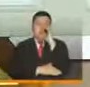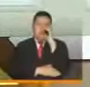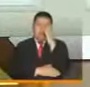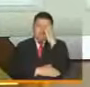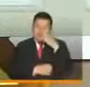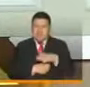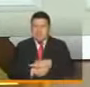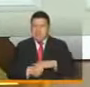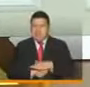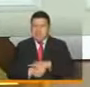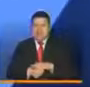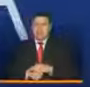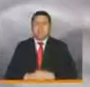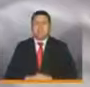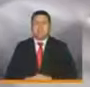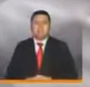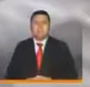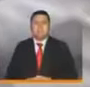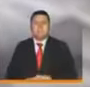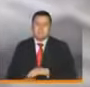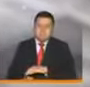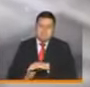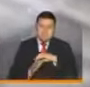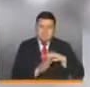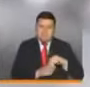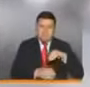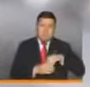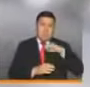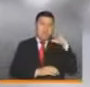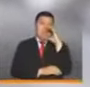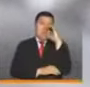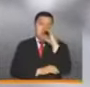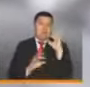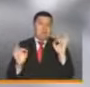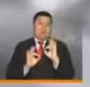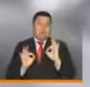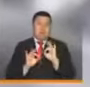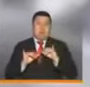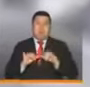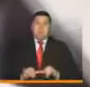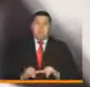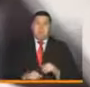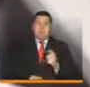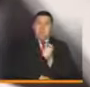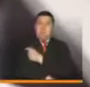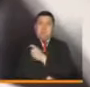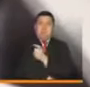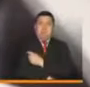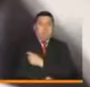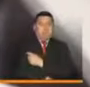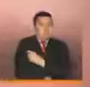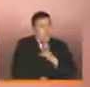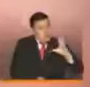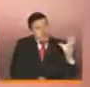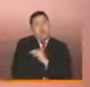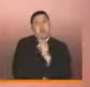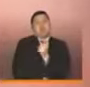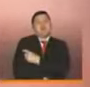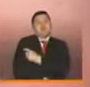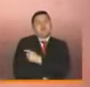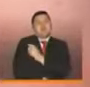En medio de esta pandemia. En Colombia nadie se va a quedar sin vacuna contra el